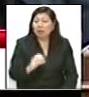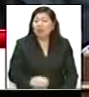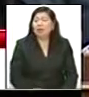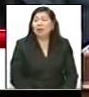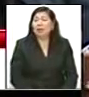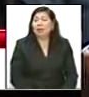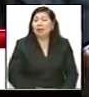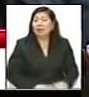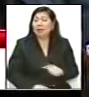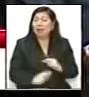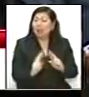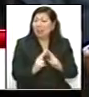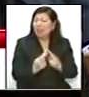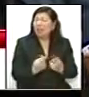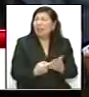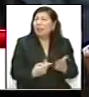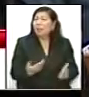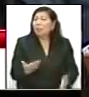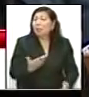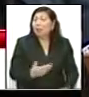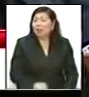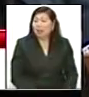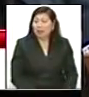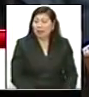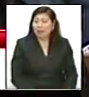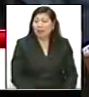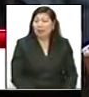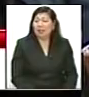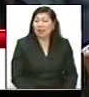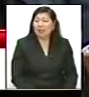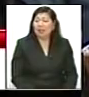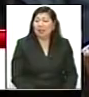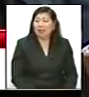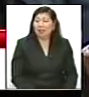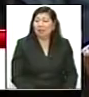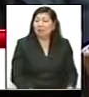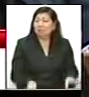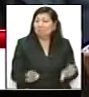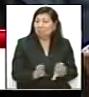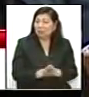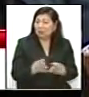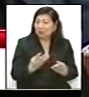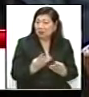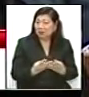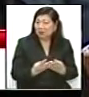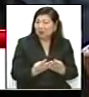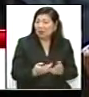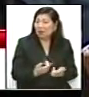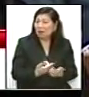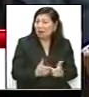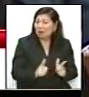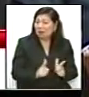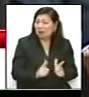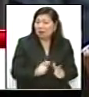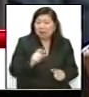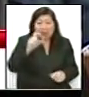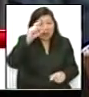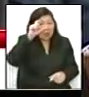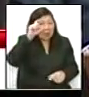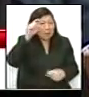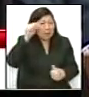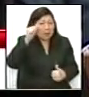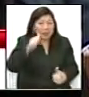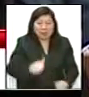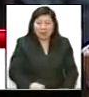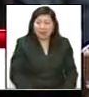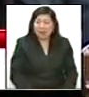se han reunido. ¿Y qué es lo que piden? Que se cierren las cárceles, que se le deje libre a Abimael Guzmán, lo